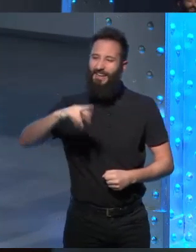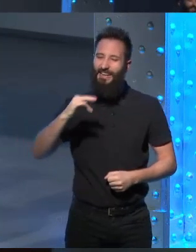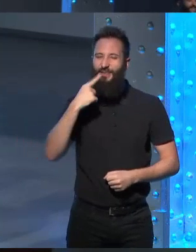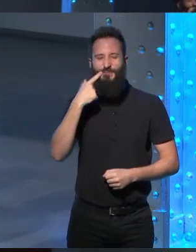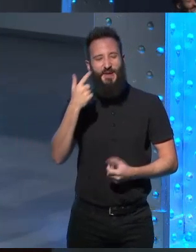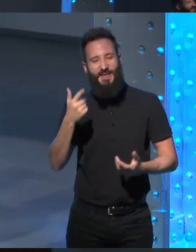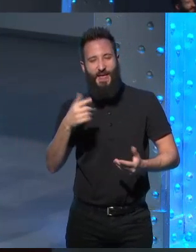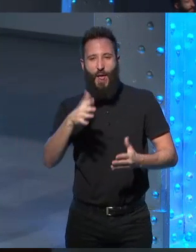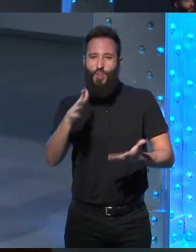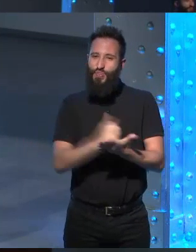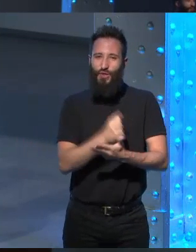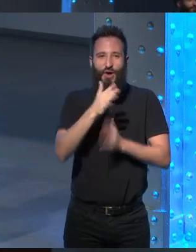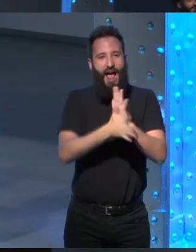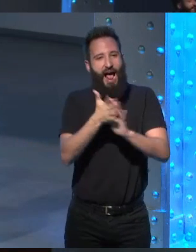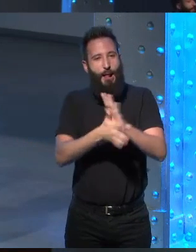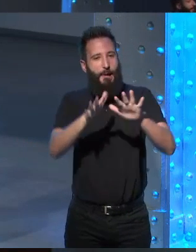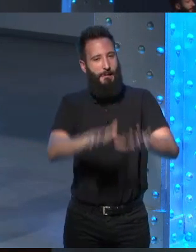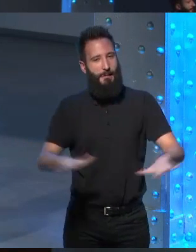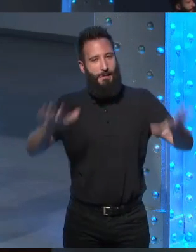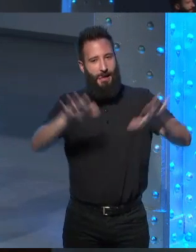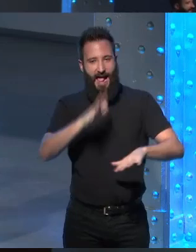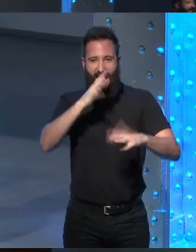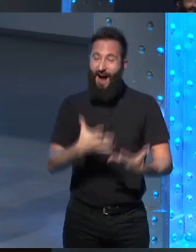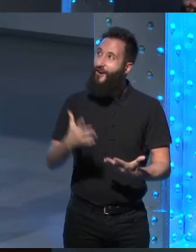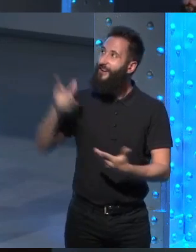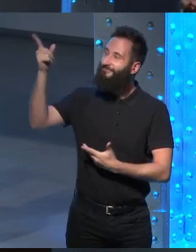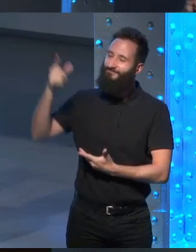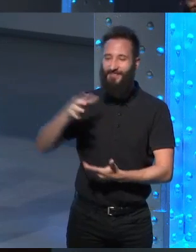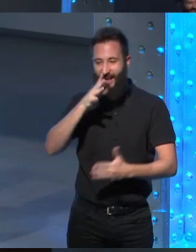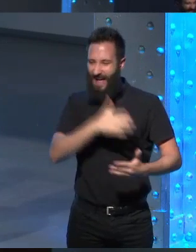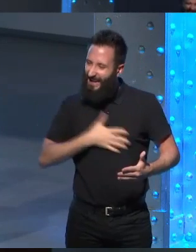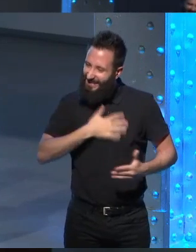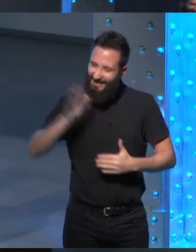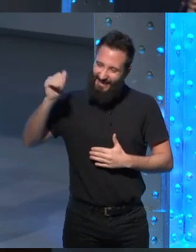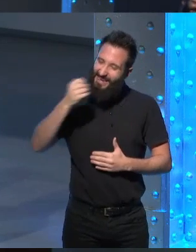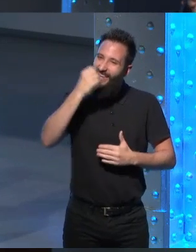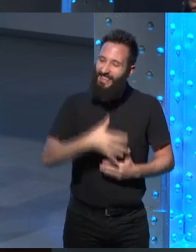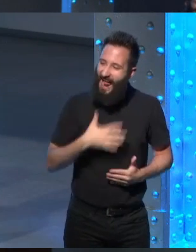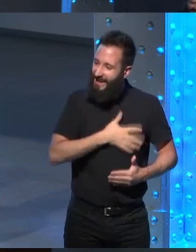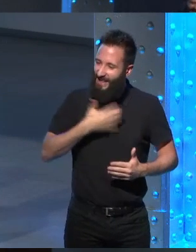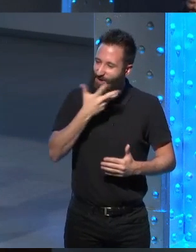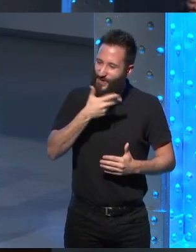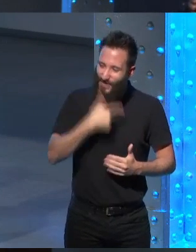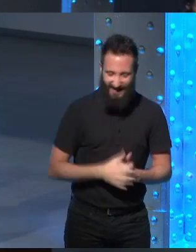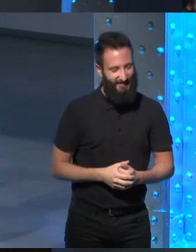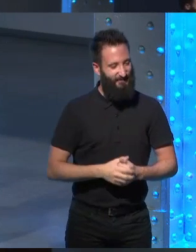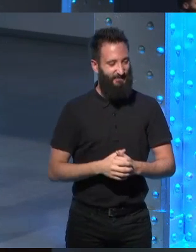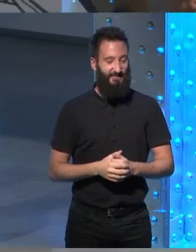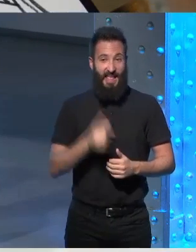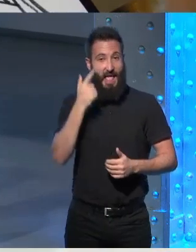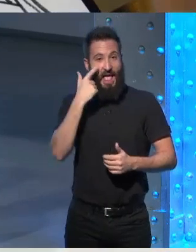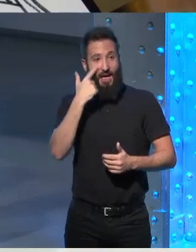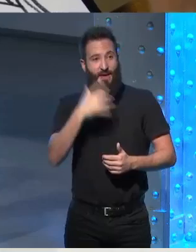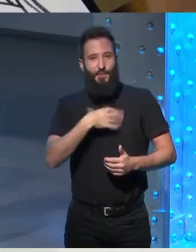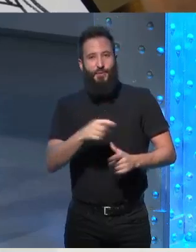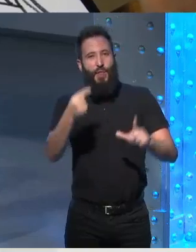hablando todos muy despacito hasta este momento. Hola, exacto. ¿qué tal? Encantada de conocerte. Él sobre todo está encantado de conocerte a ti. Vamos a ver si vamos viendo alguno